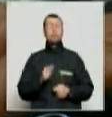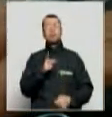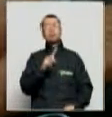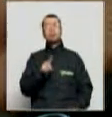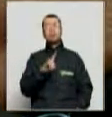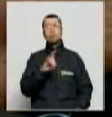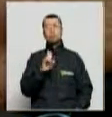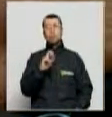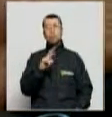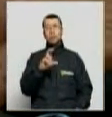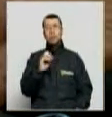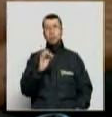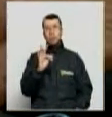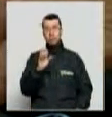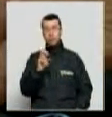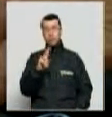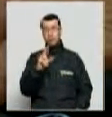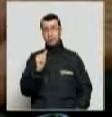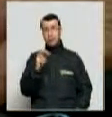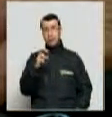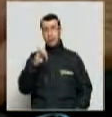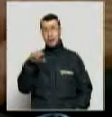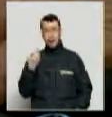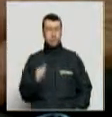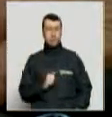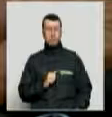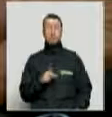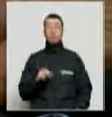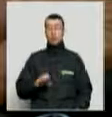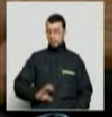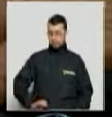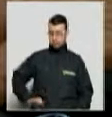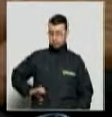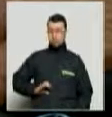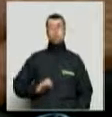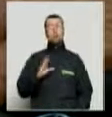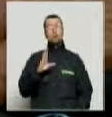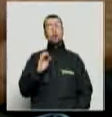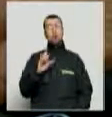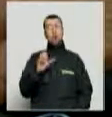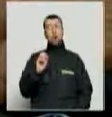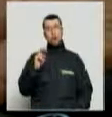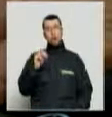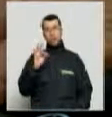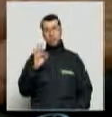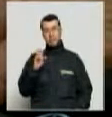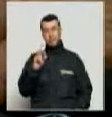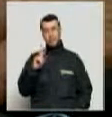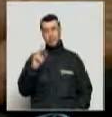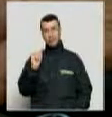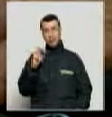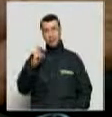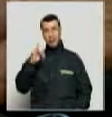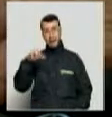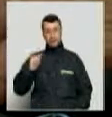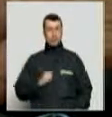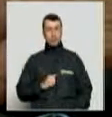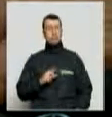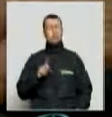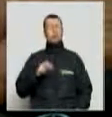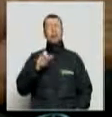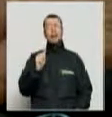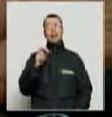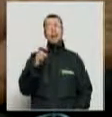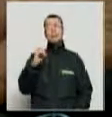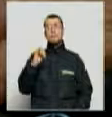sueroterapia, como las quelaciones, inclusive la colonterapia, inclusive tratamientos como la terapia neural, la apiterapia, es decir, toda